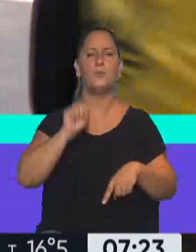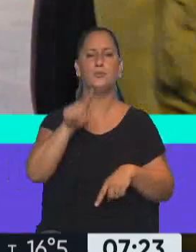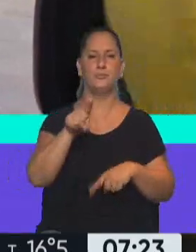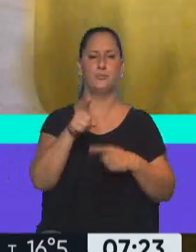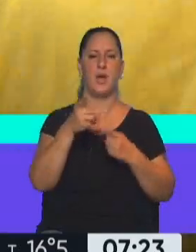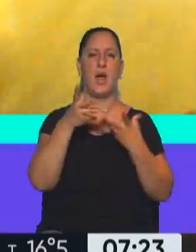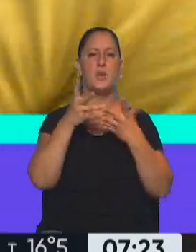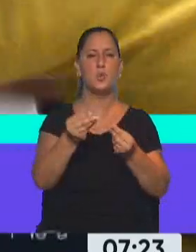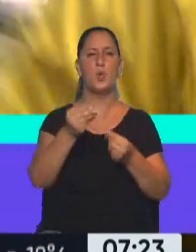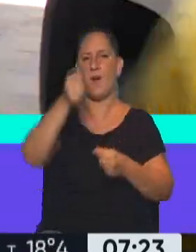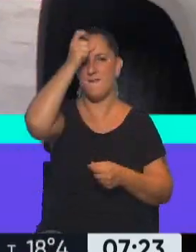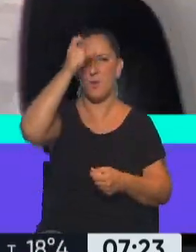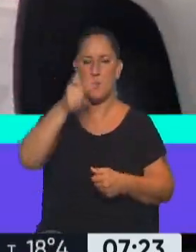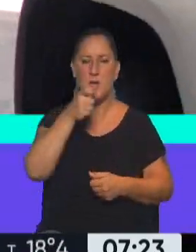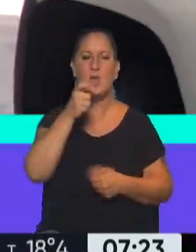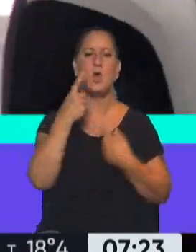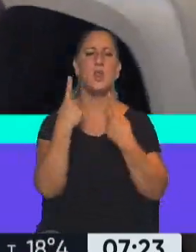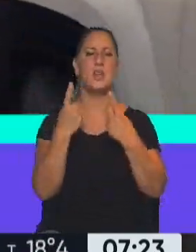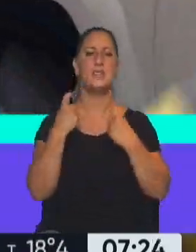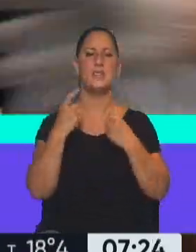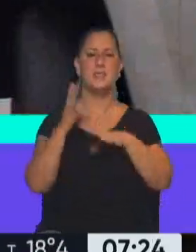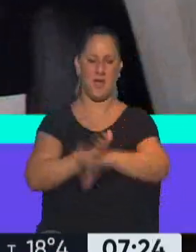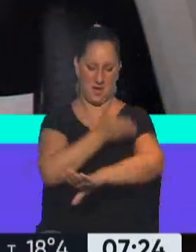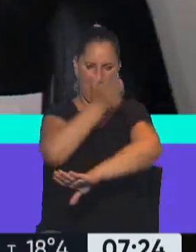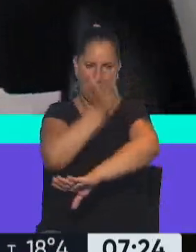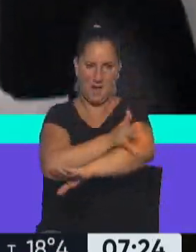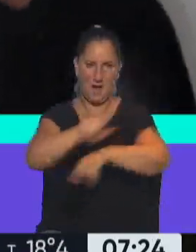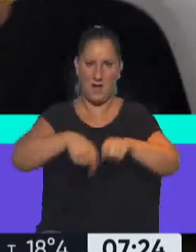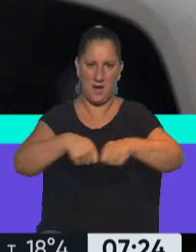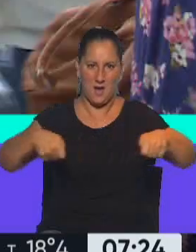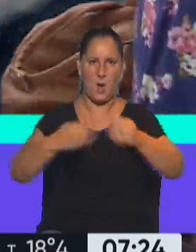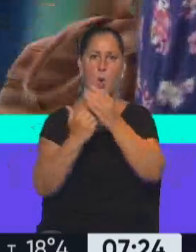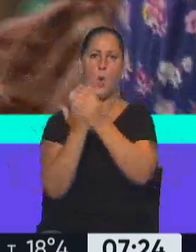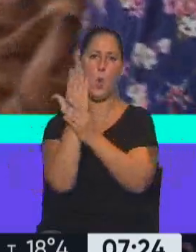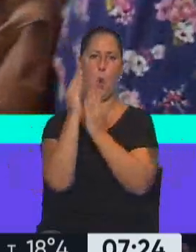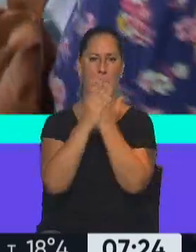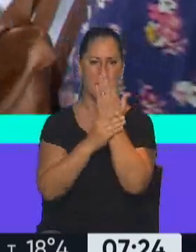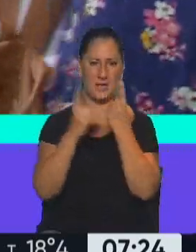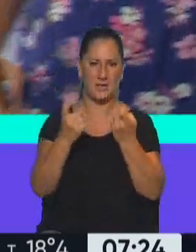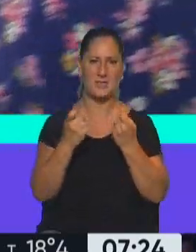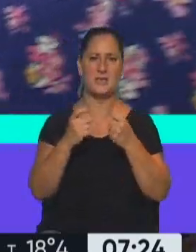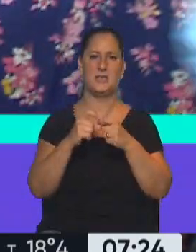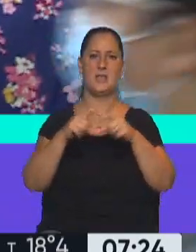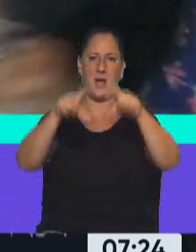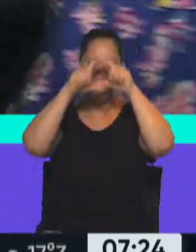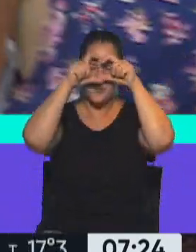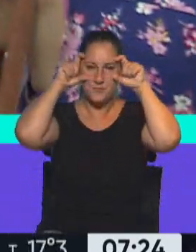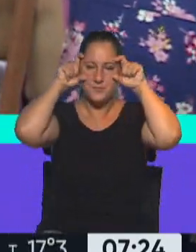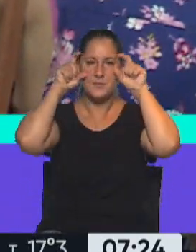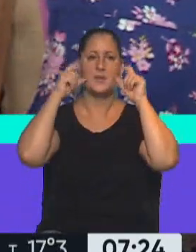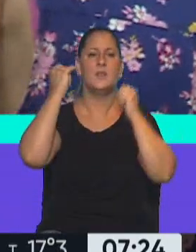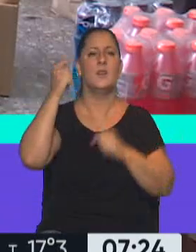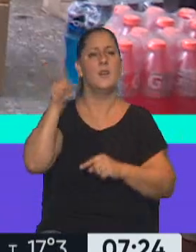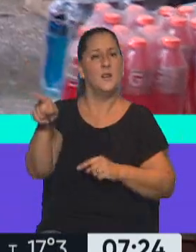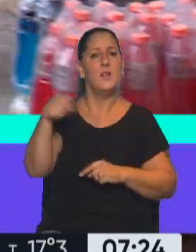ayuda para los bomberos. Se necesitan borcegos, se necesitan guantes, se necesitan gafas. Hay